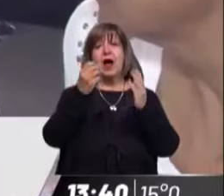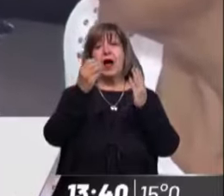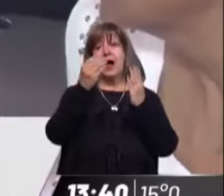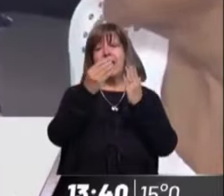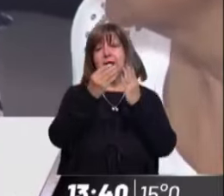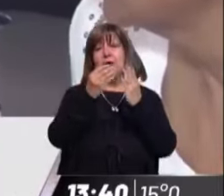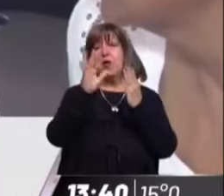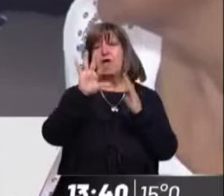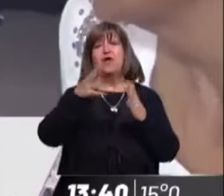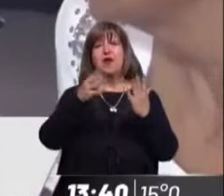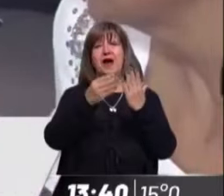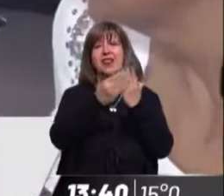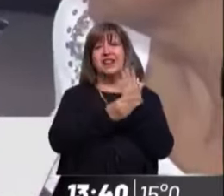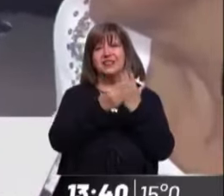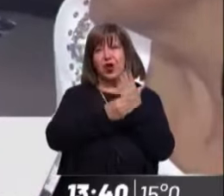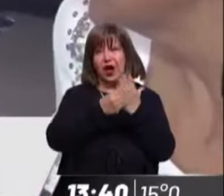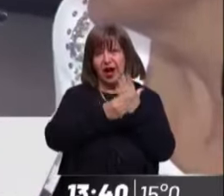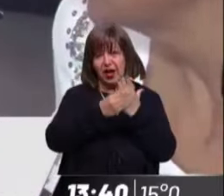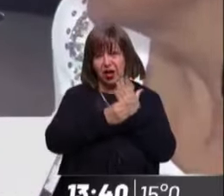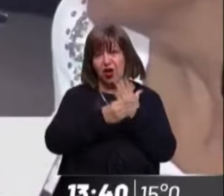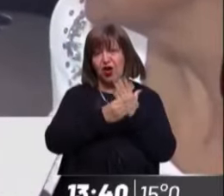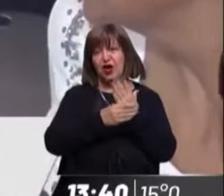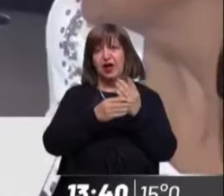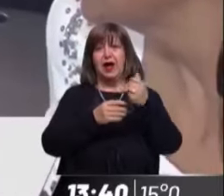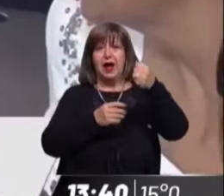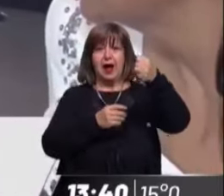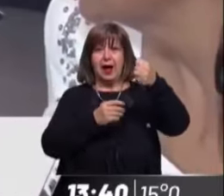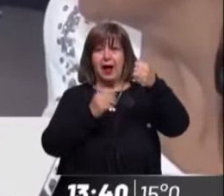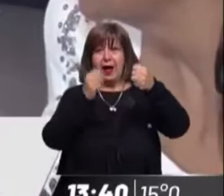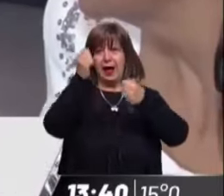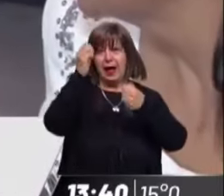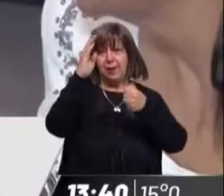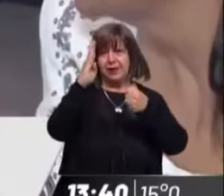alfabético. Hacemos además